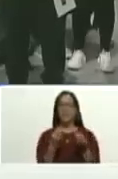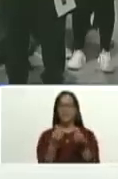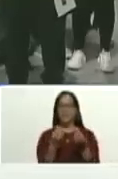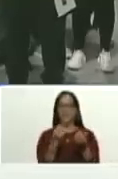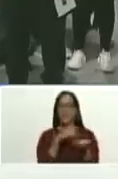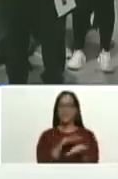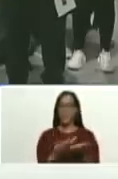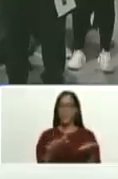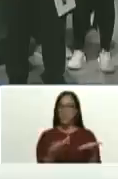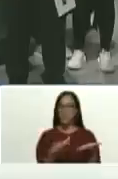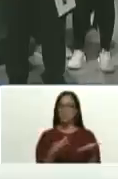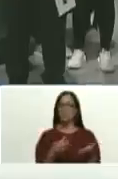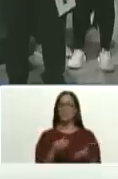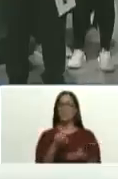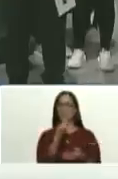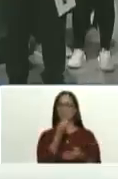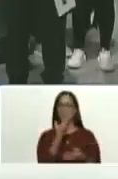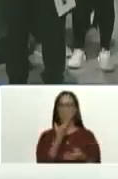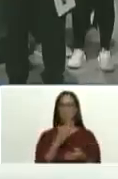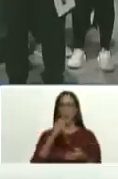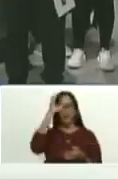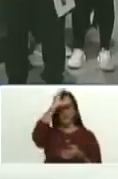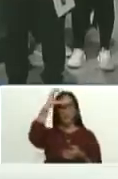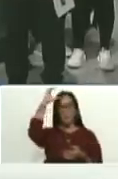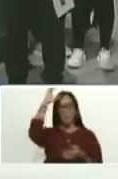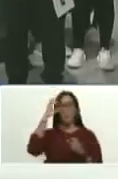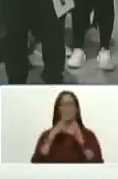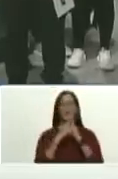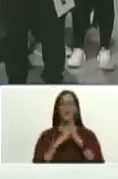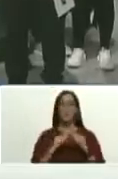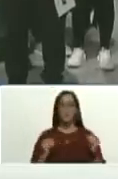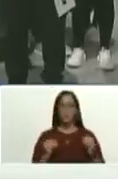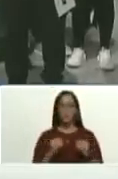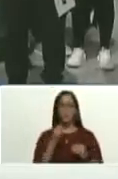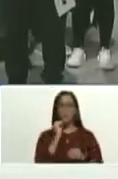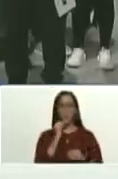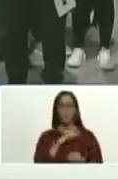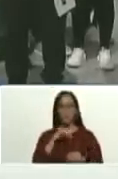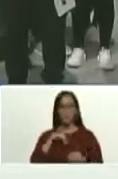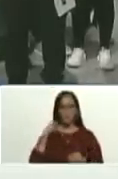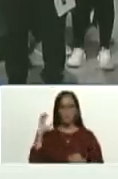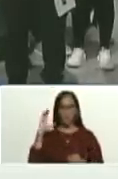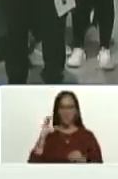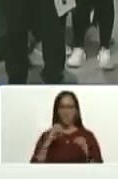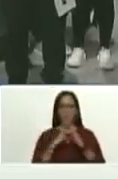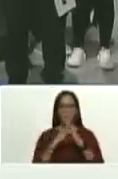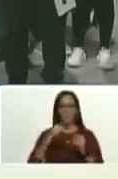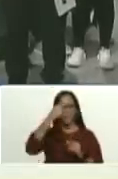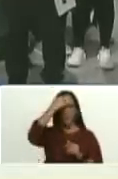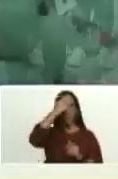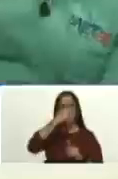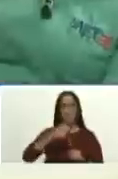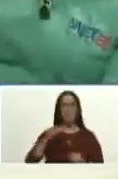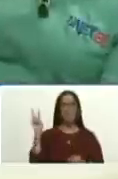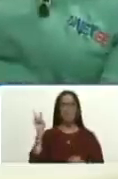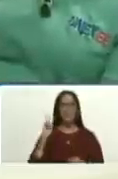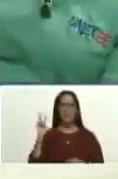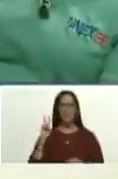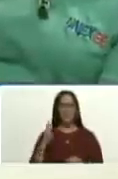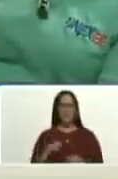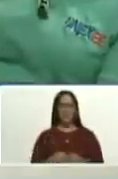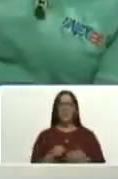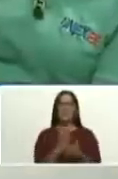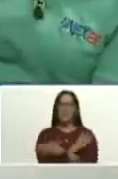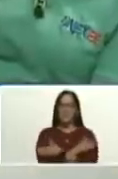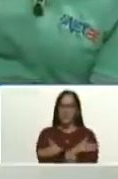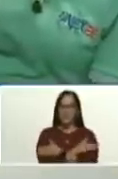una gran calidad para todos los jóvenes de nuestro país, para todo el pueblo de Venezuela. Te